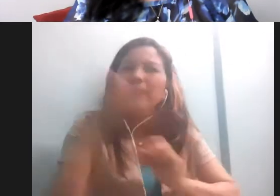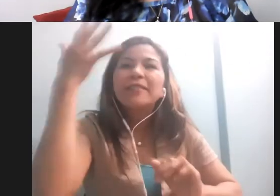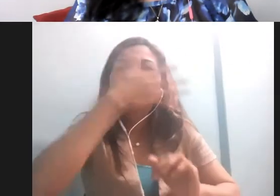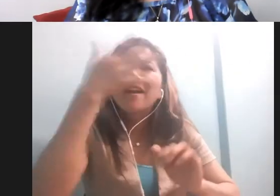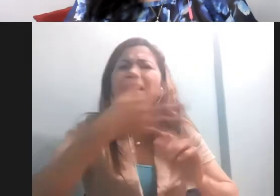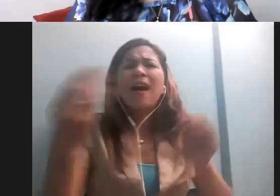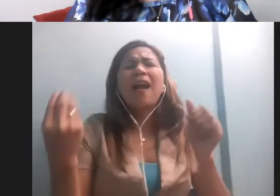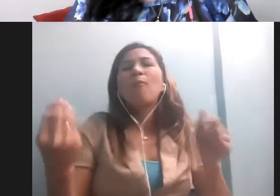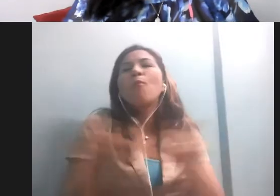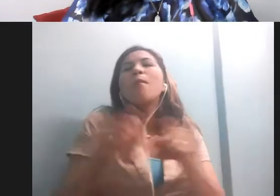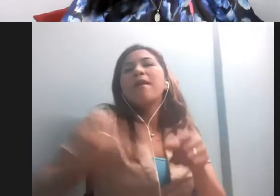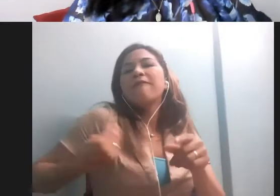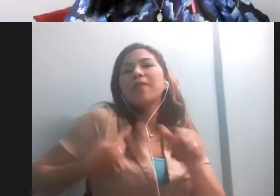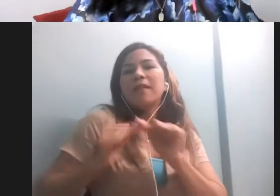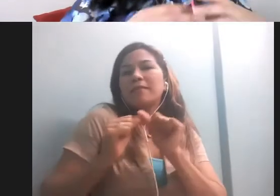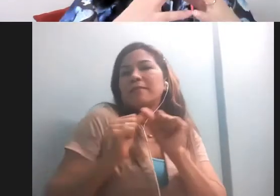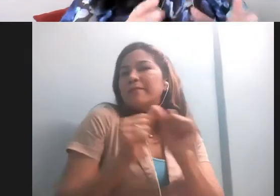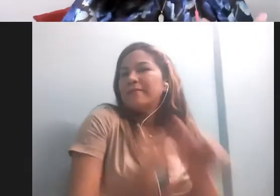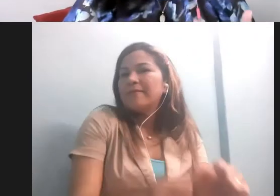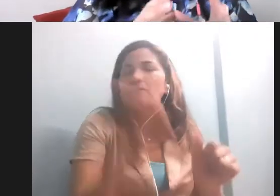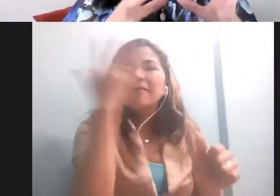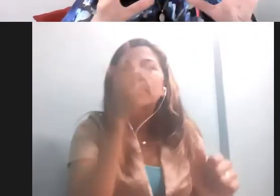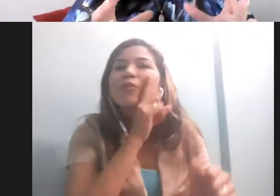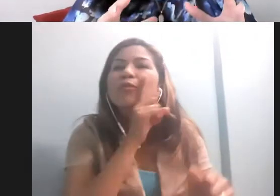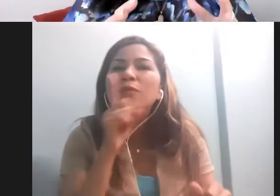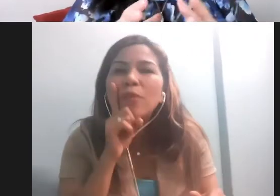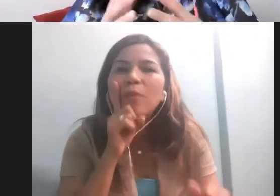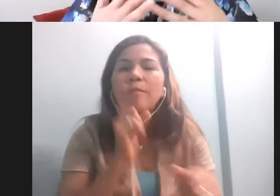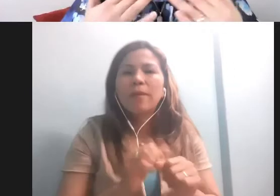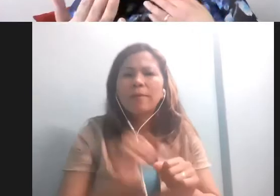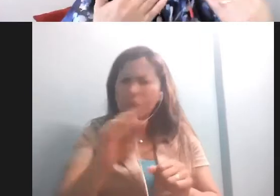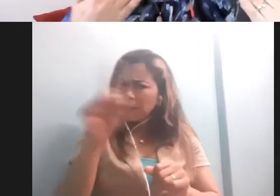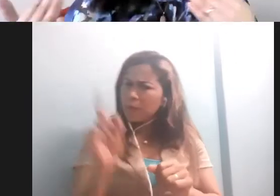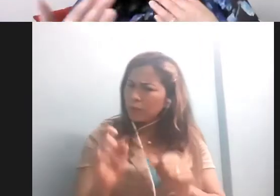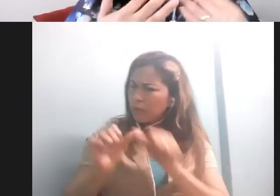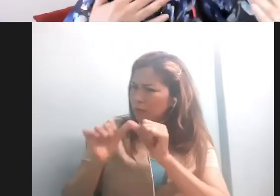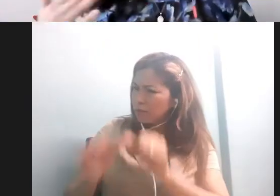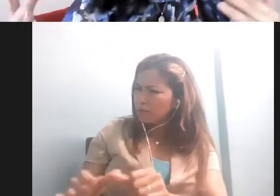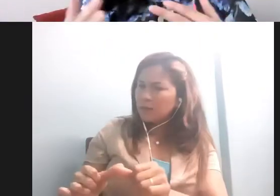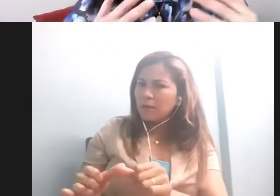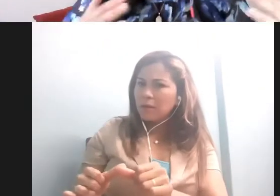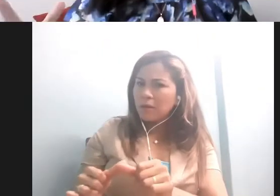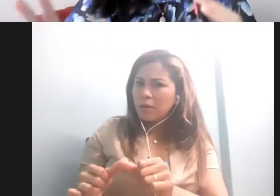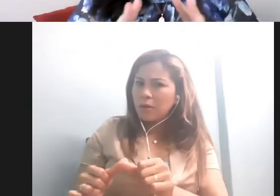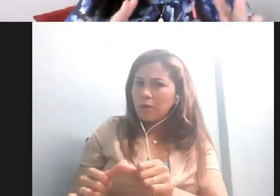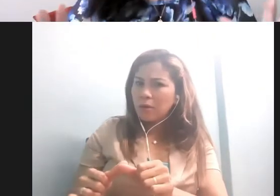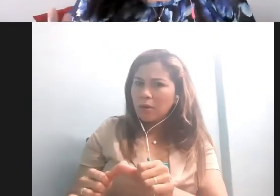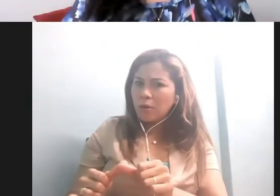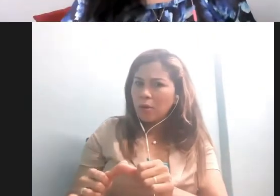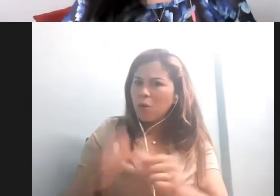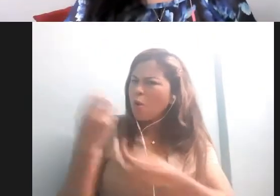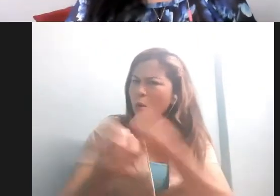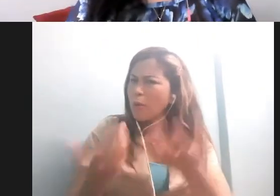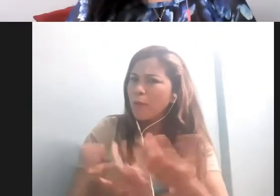al nombre. ¿Eso se establece, o queda solo en el común de los